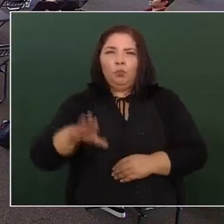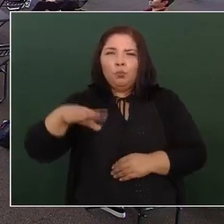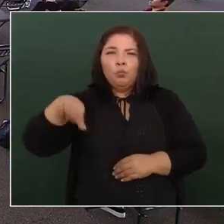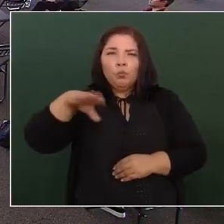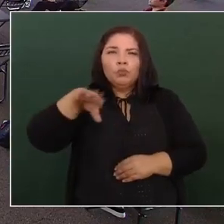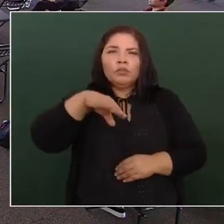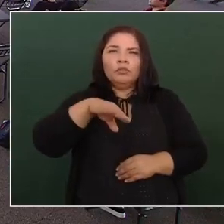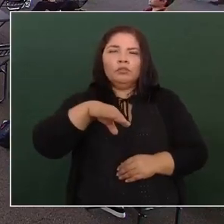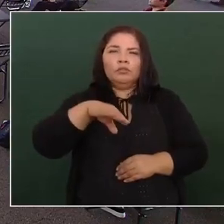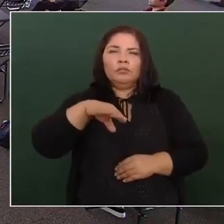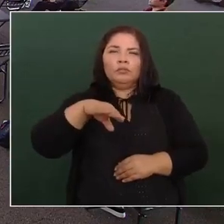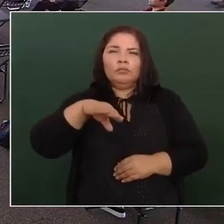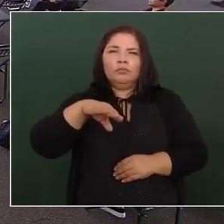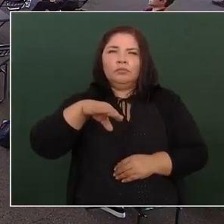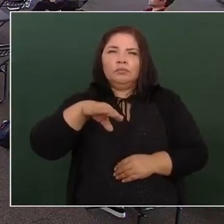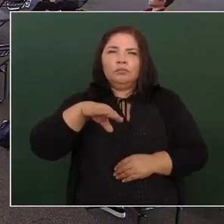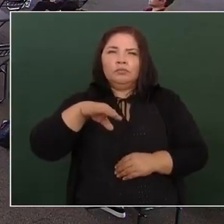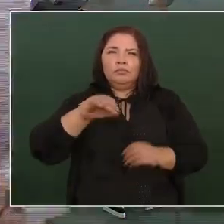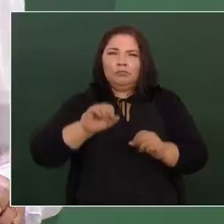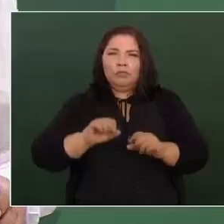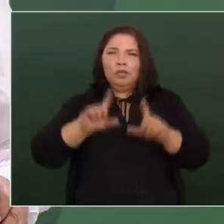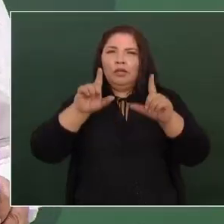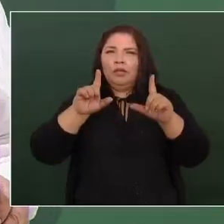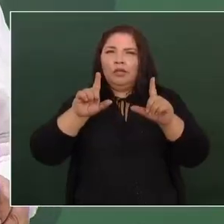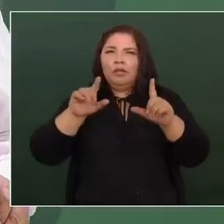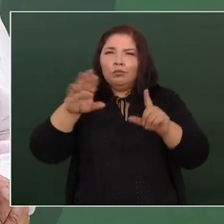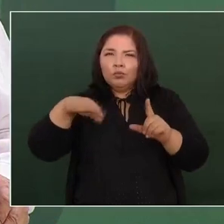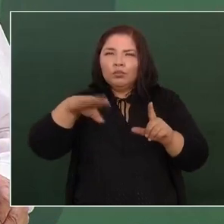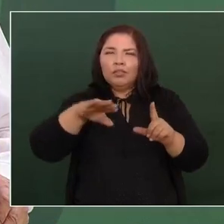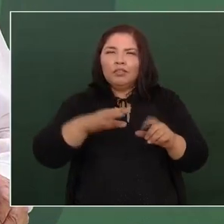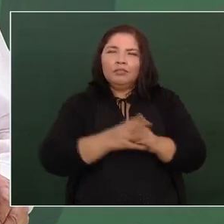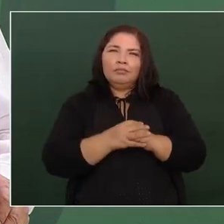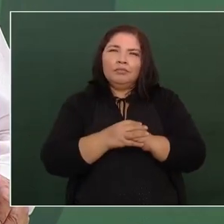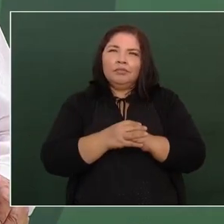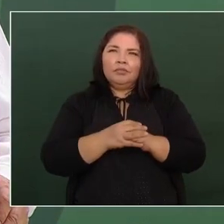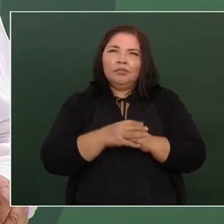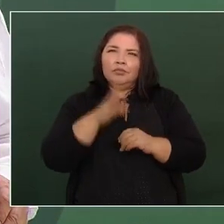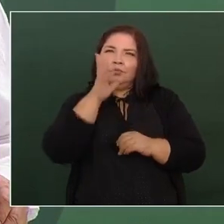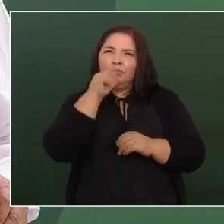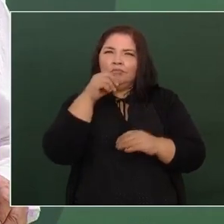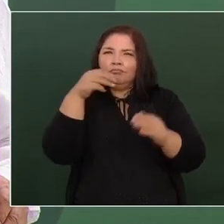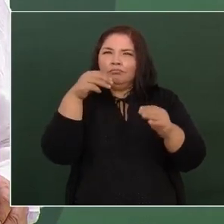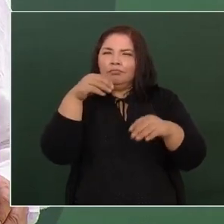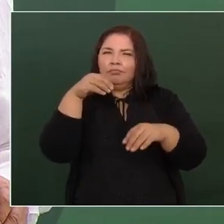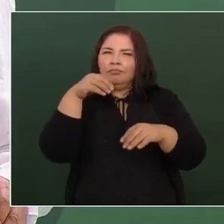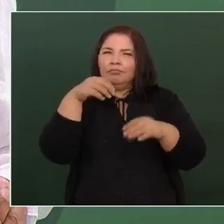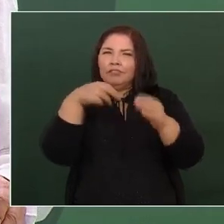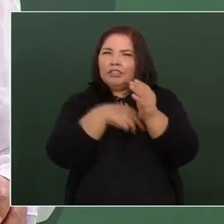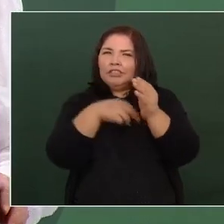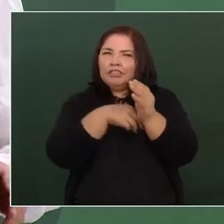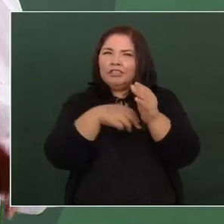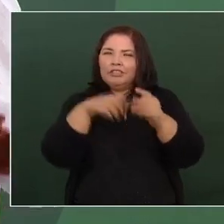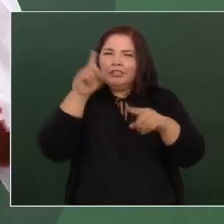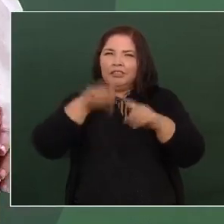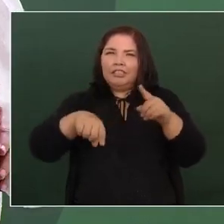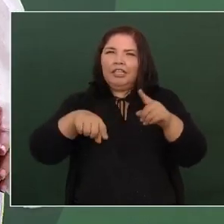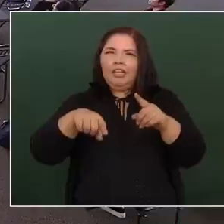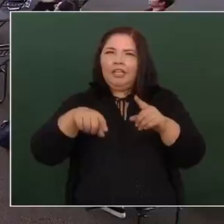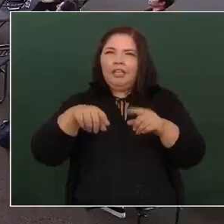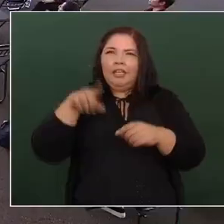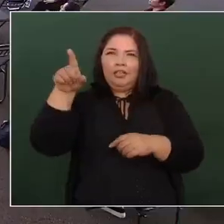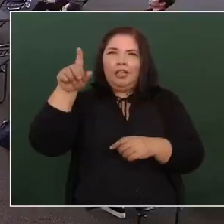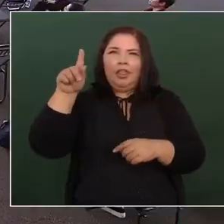Búsquenlo. Si ahorita todo queda, no se puede esconder nada. Y que Televisa nos